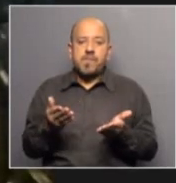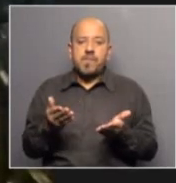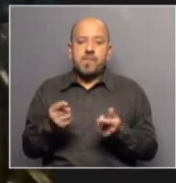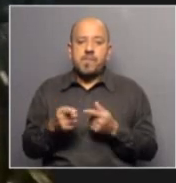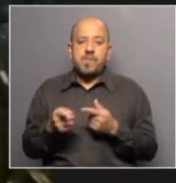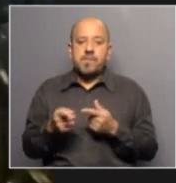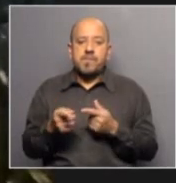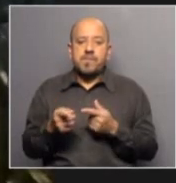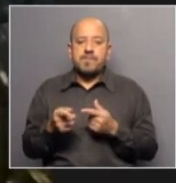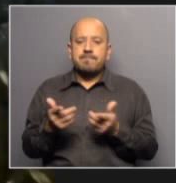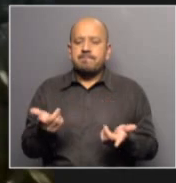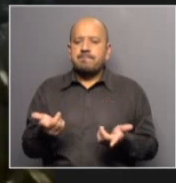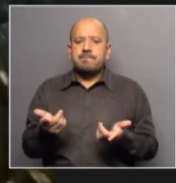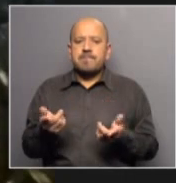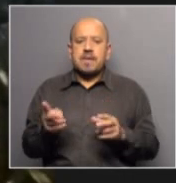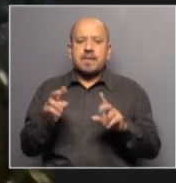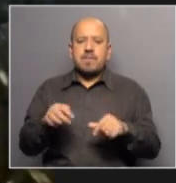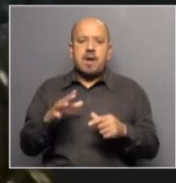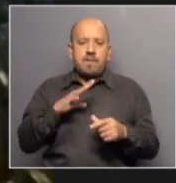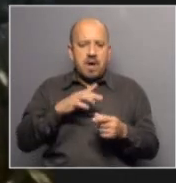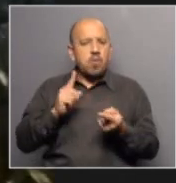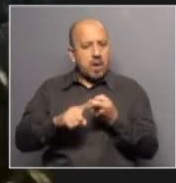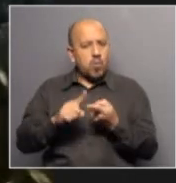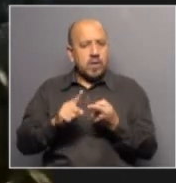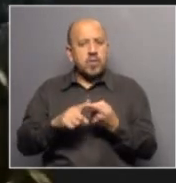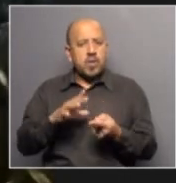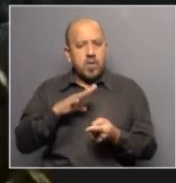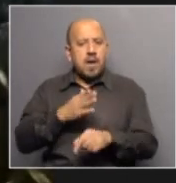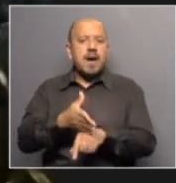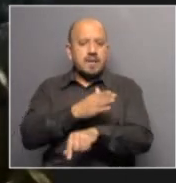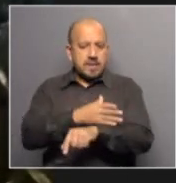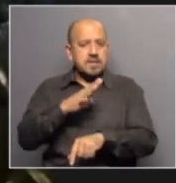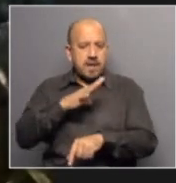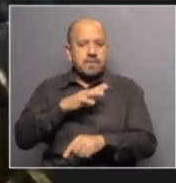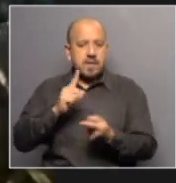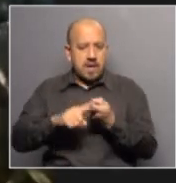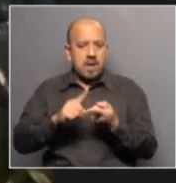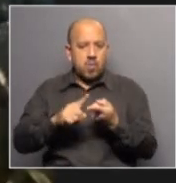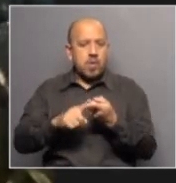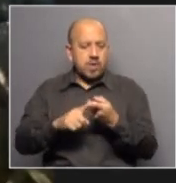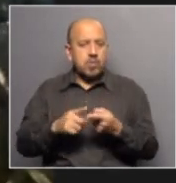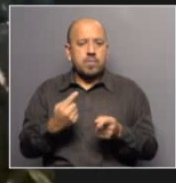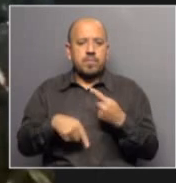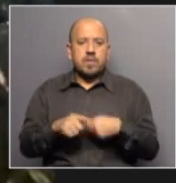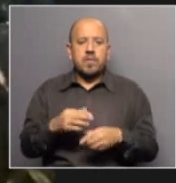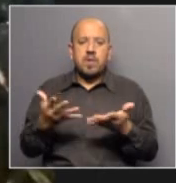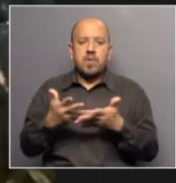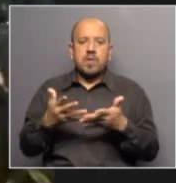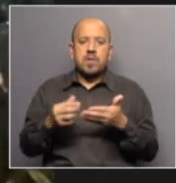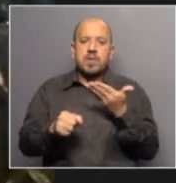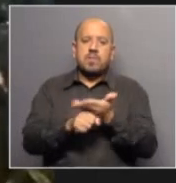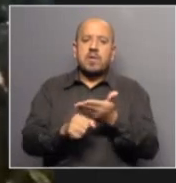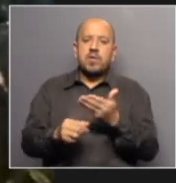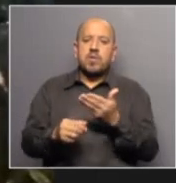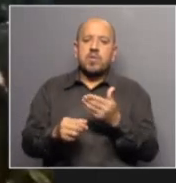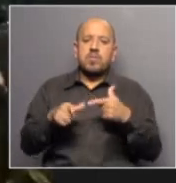un quiebre, un rompimiento del contrato social, sobre todo en referencia no solo a la cuestión interpretativa, sino justamente a este pedido de datos